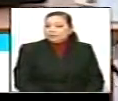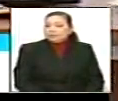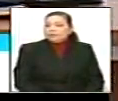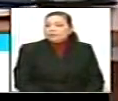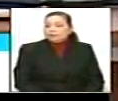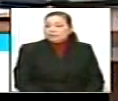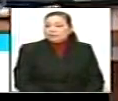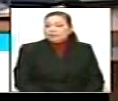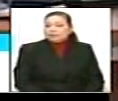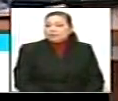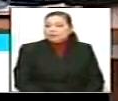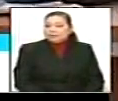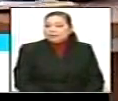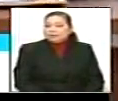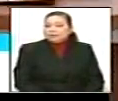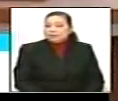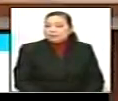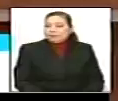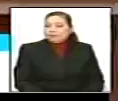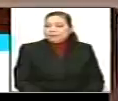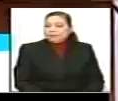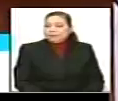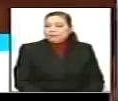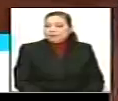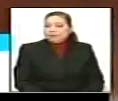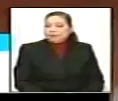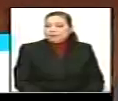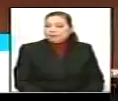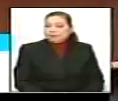doctor. Tiene usted la palabra, doctor.